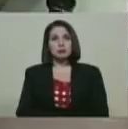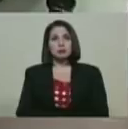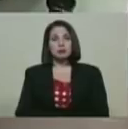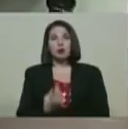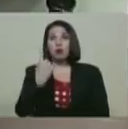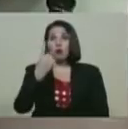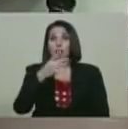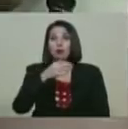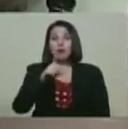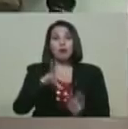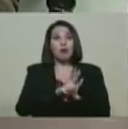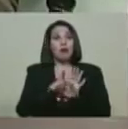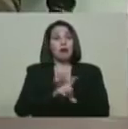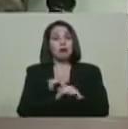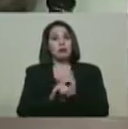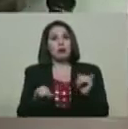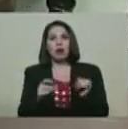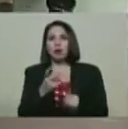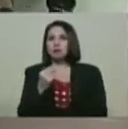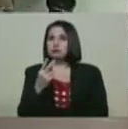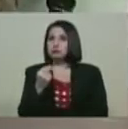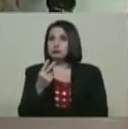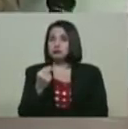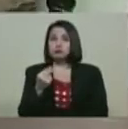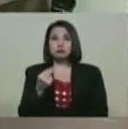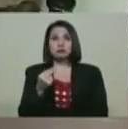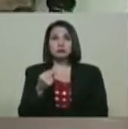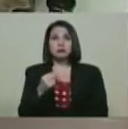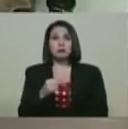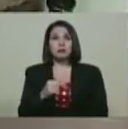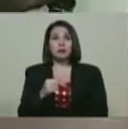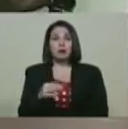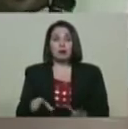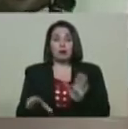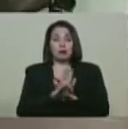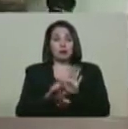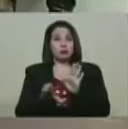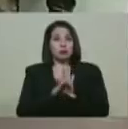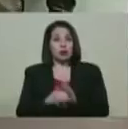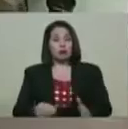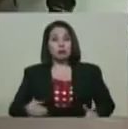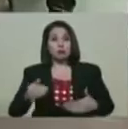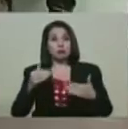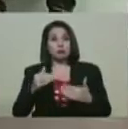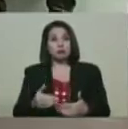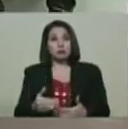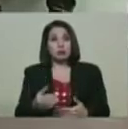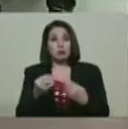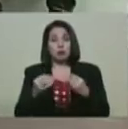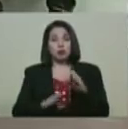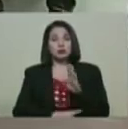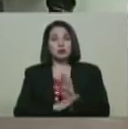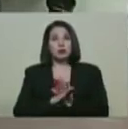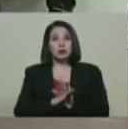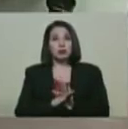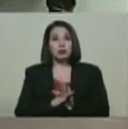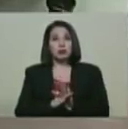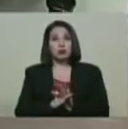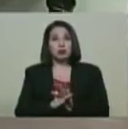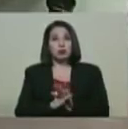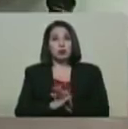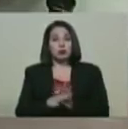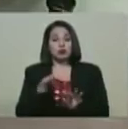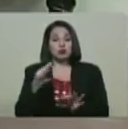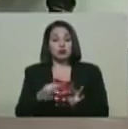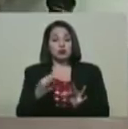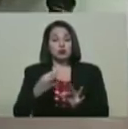ley. La ley constitucional tiene que pasar a un plan de ejecución, de desarrollo.